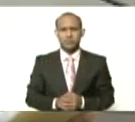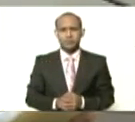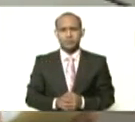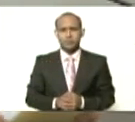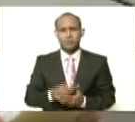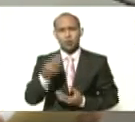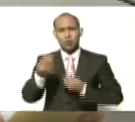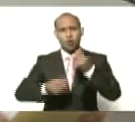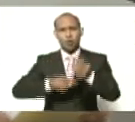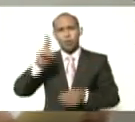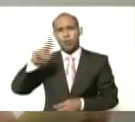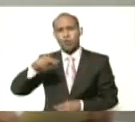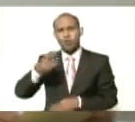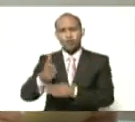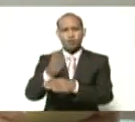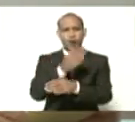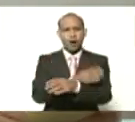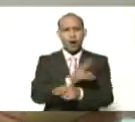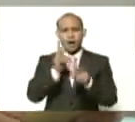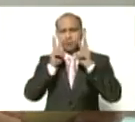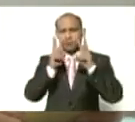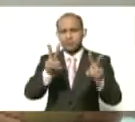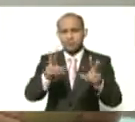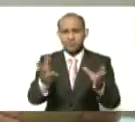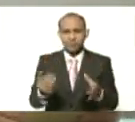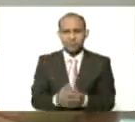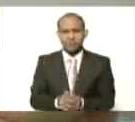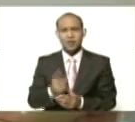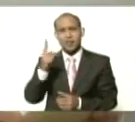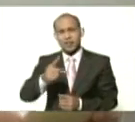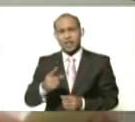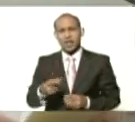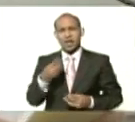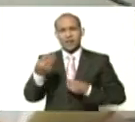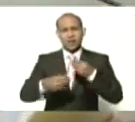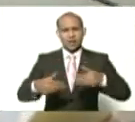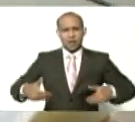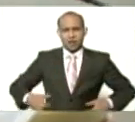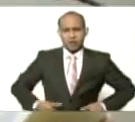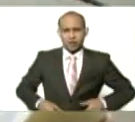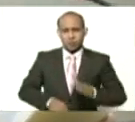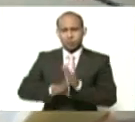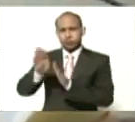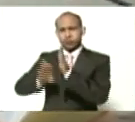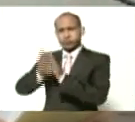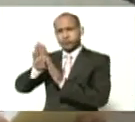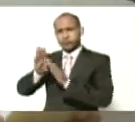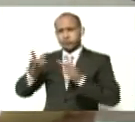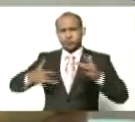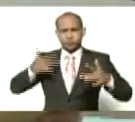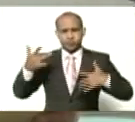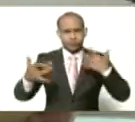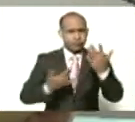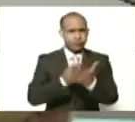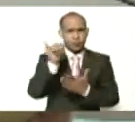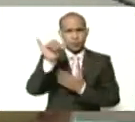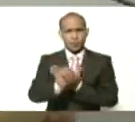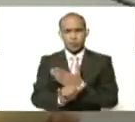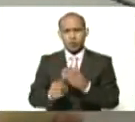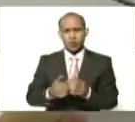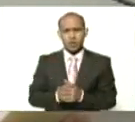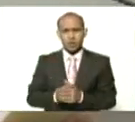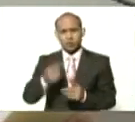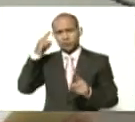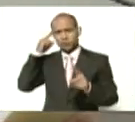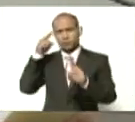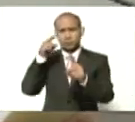como nunca antes, concentrar los esfuerzos en la identificación de acciones y proyectos cuyo